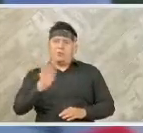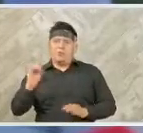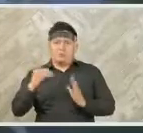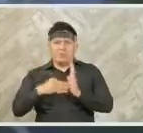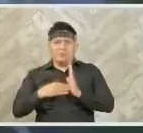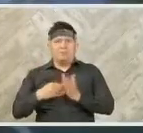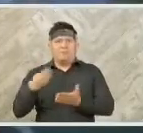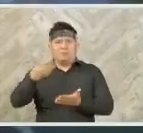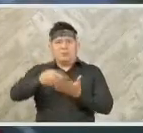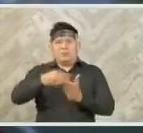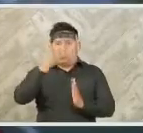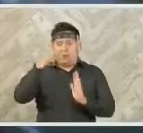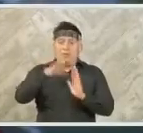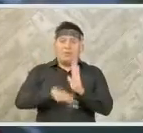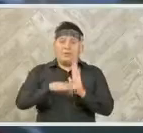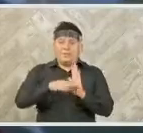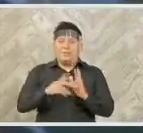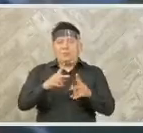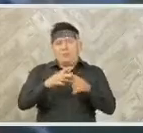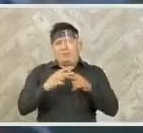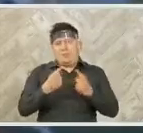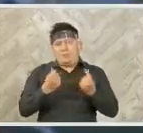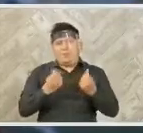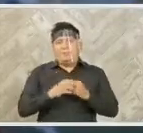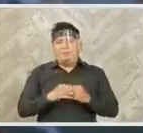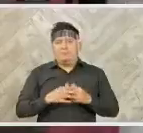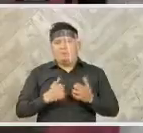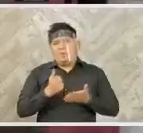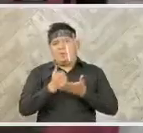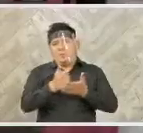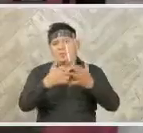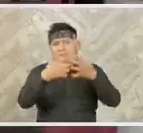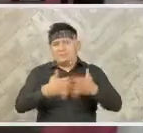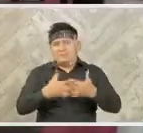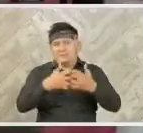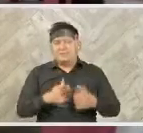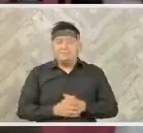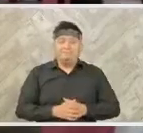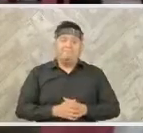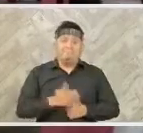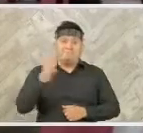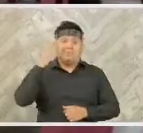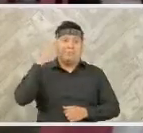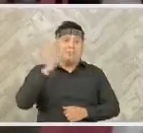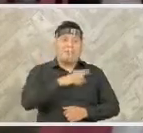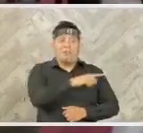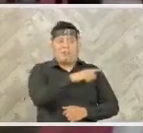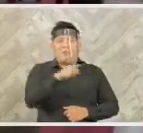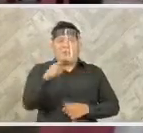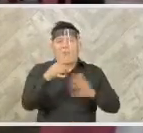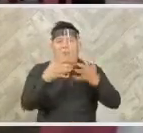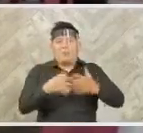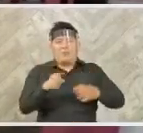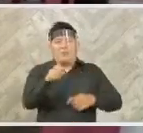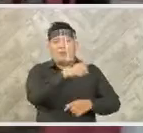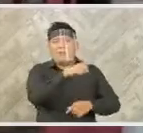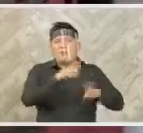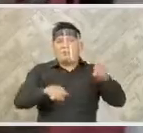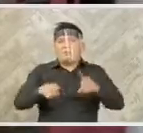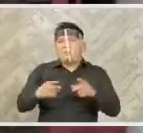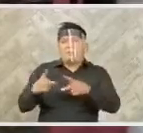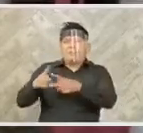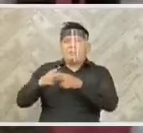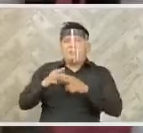costo de ese crédito. De igual forma, sabemos que hay un segmento que no tiene acceso al sistema financiero. Con ellos empezamos un programa que se